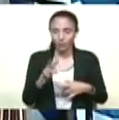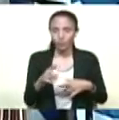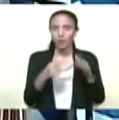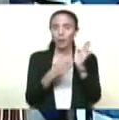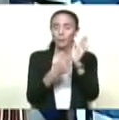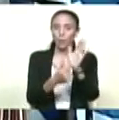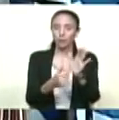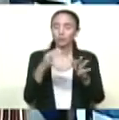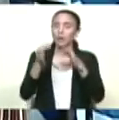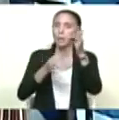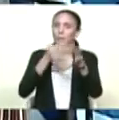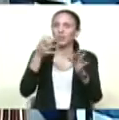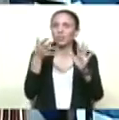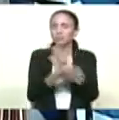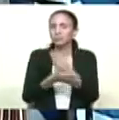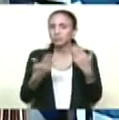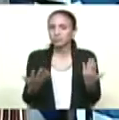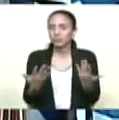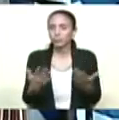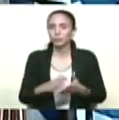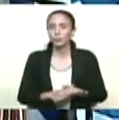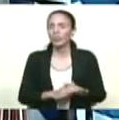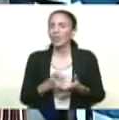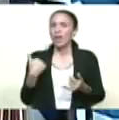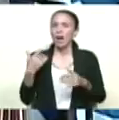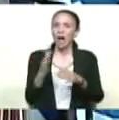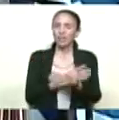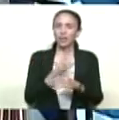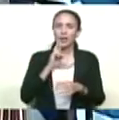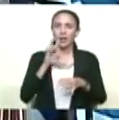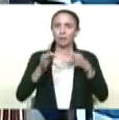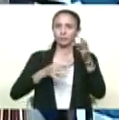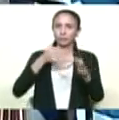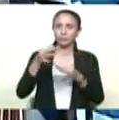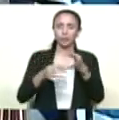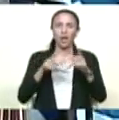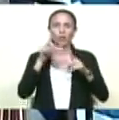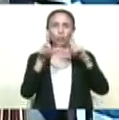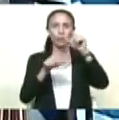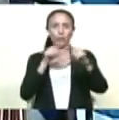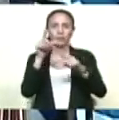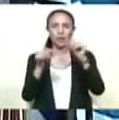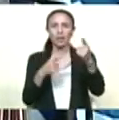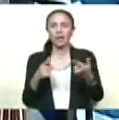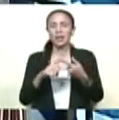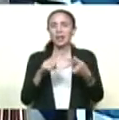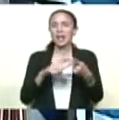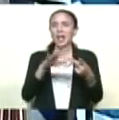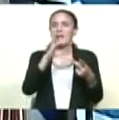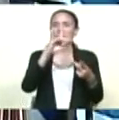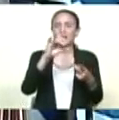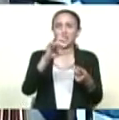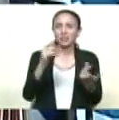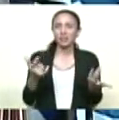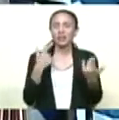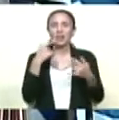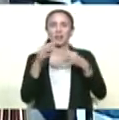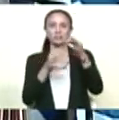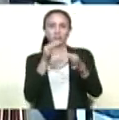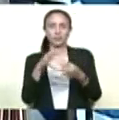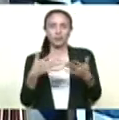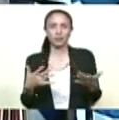casos de estar hablando pistoladas en twitter o en redes y vengan a la cara aquí en